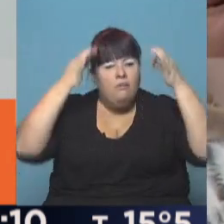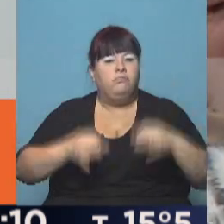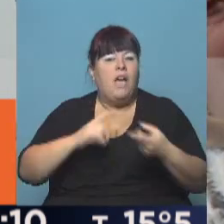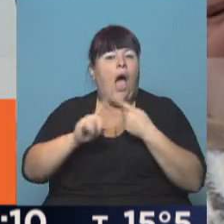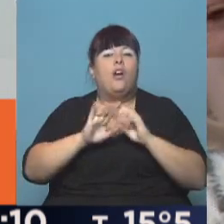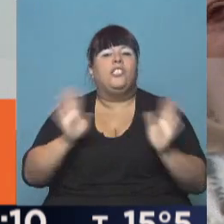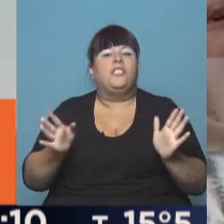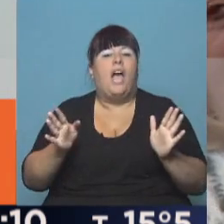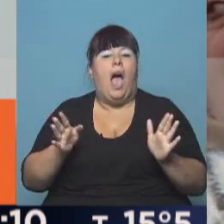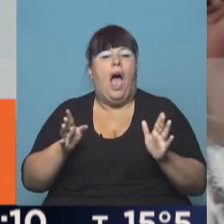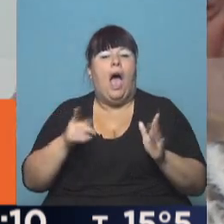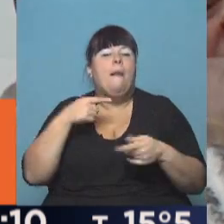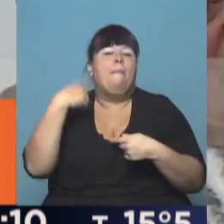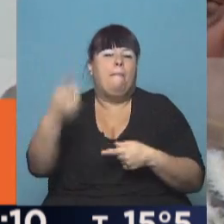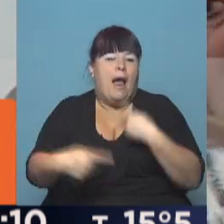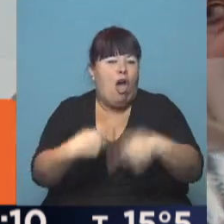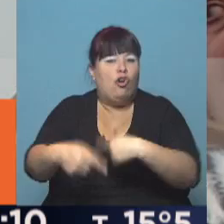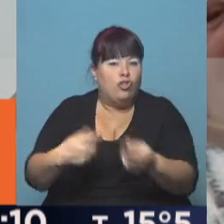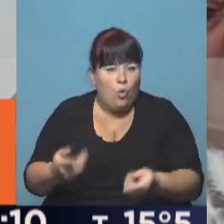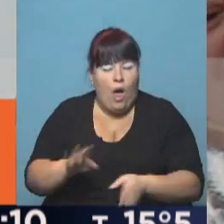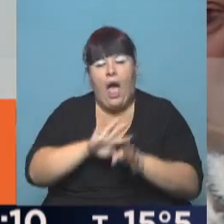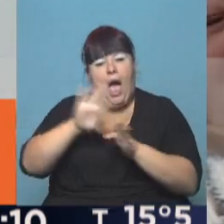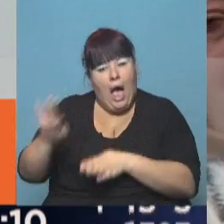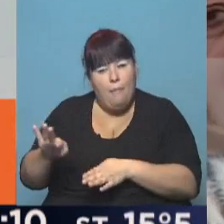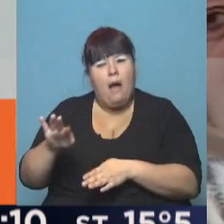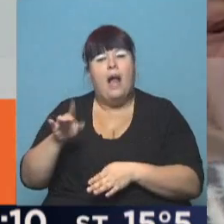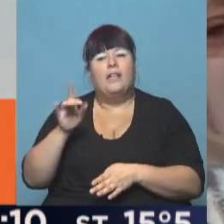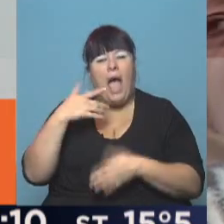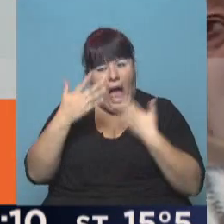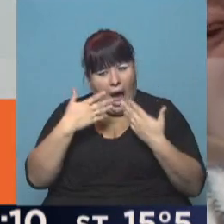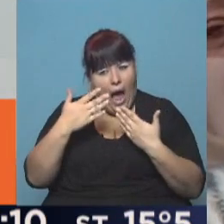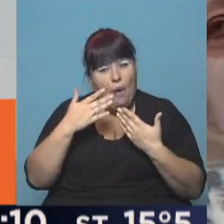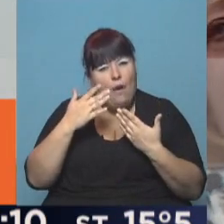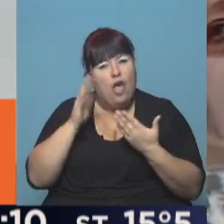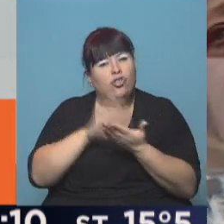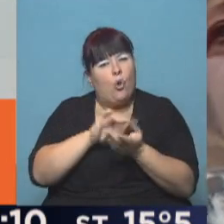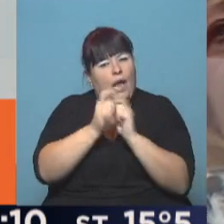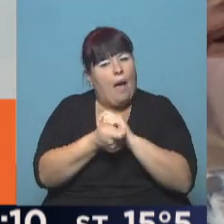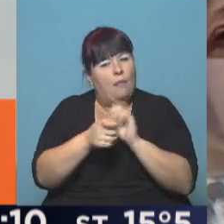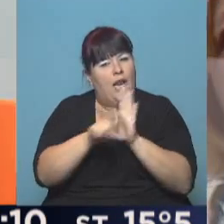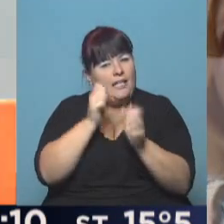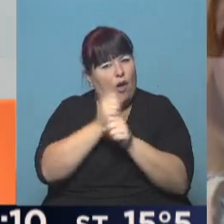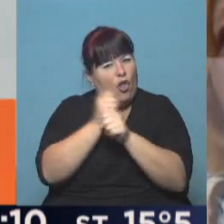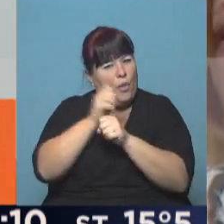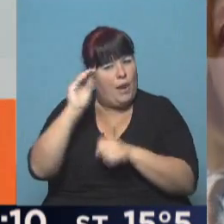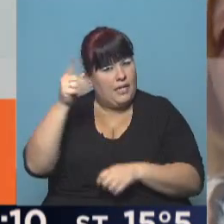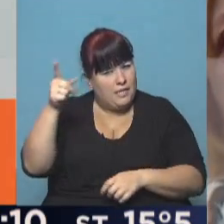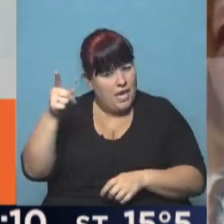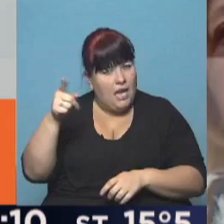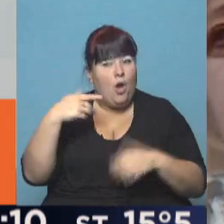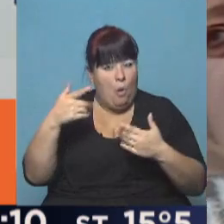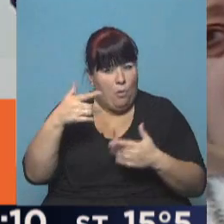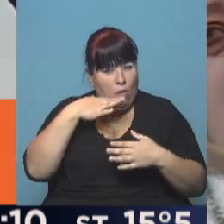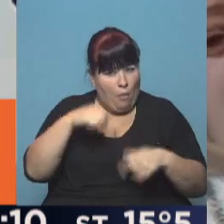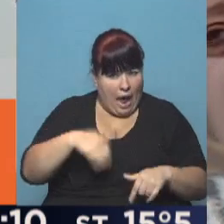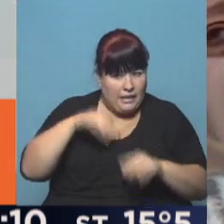concretas han acordado para avanzar? Y por otro lado, ¿han tocado acaso la reforma laboral sancionada en Brasil y su posible